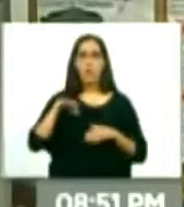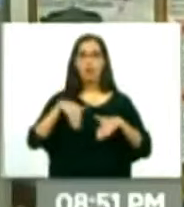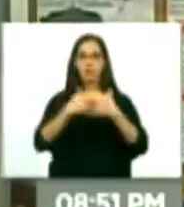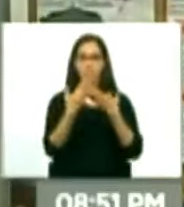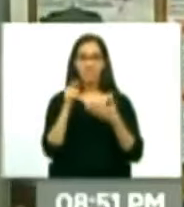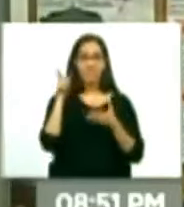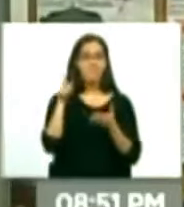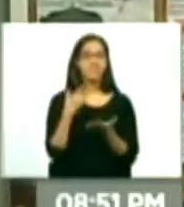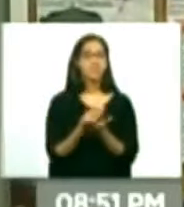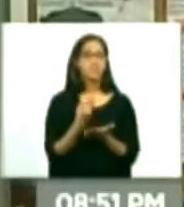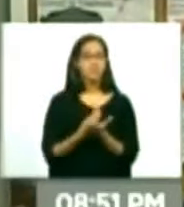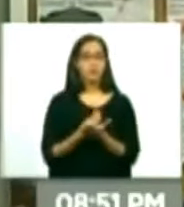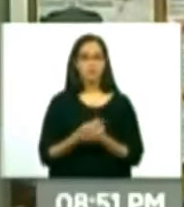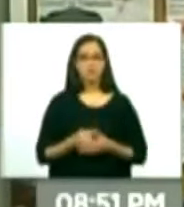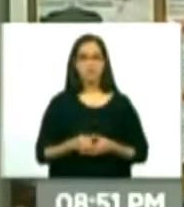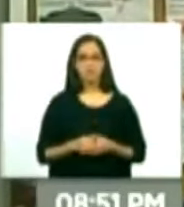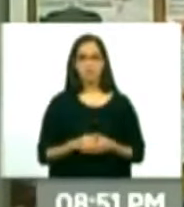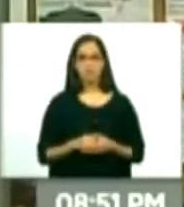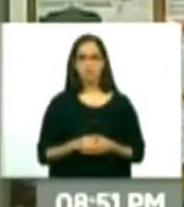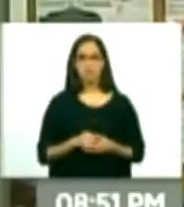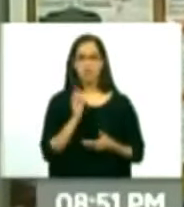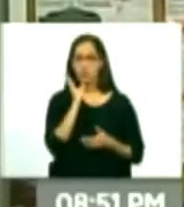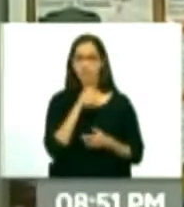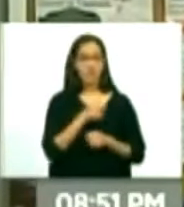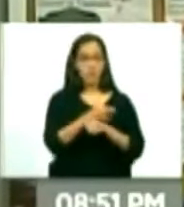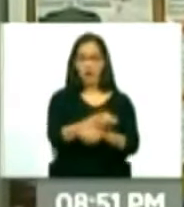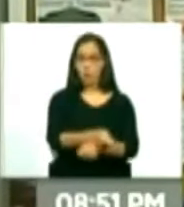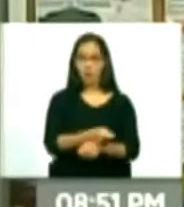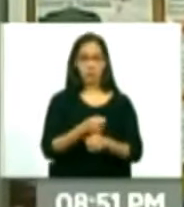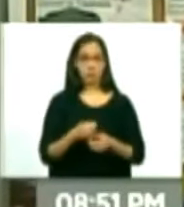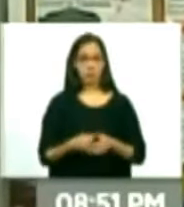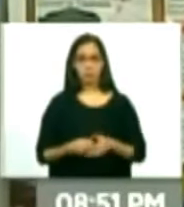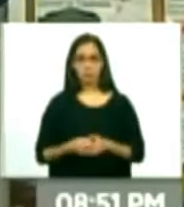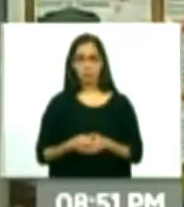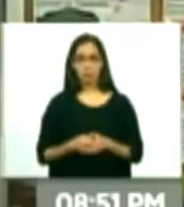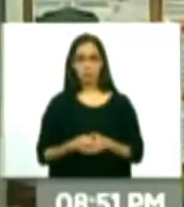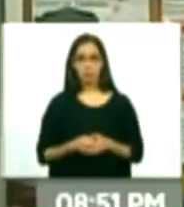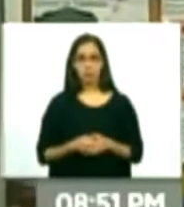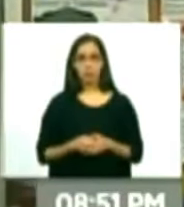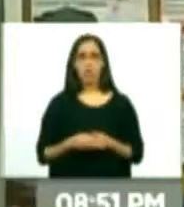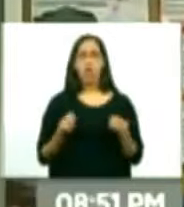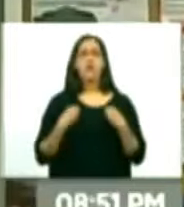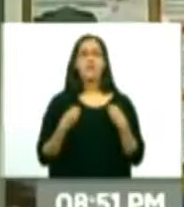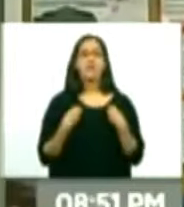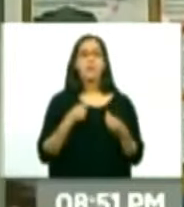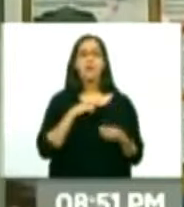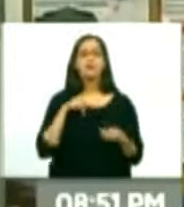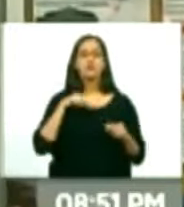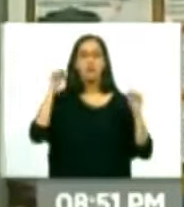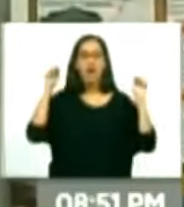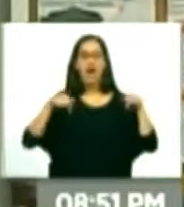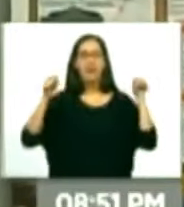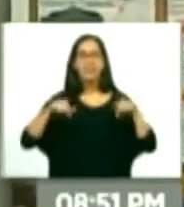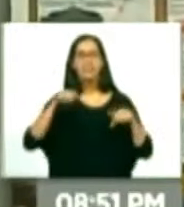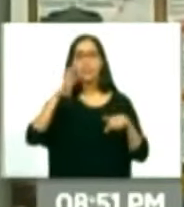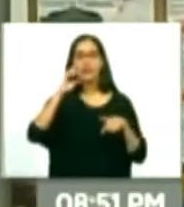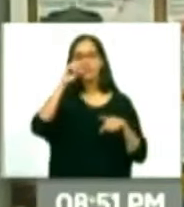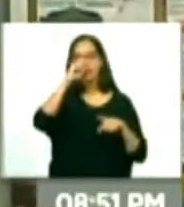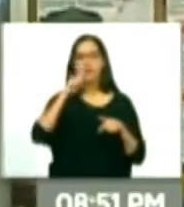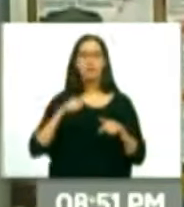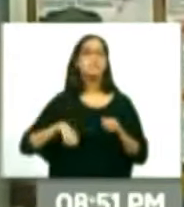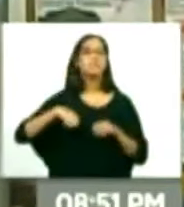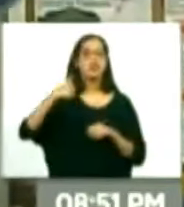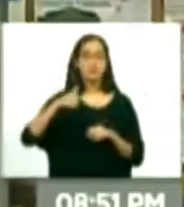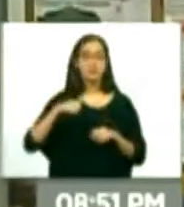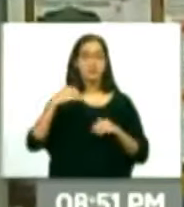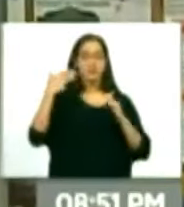Furrial. No había cómo graduarse. Eso lo vivimos nosotros aquí hace 40 años y más. Y Hugo